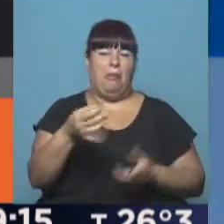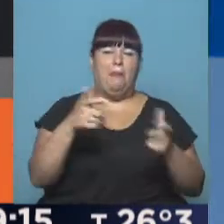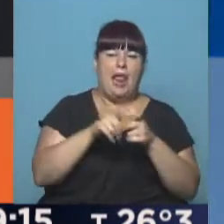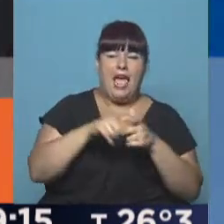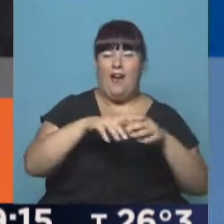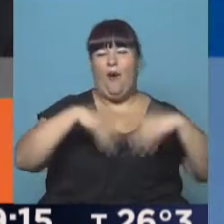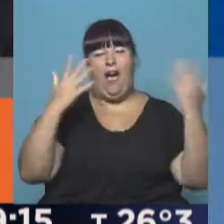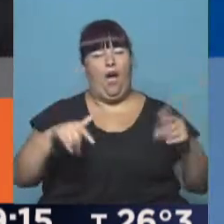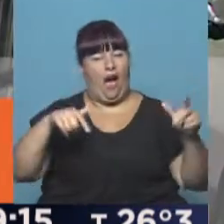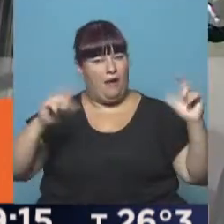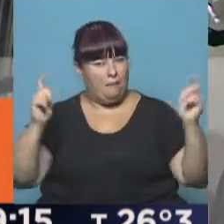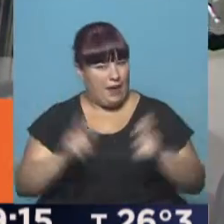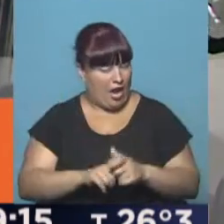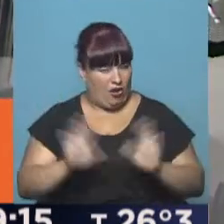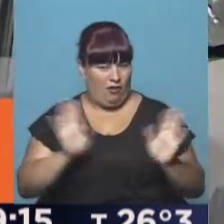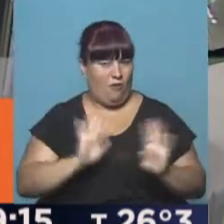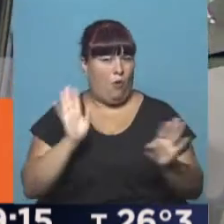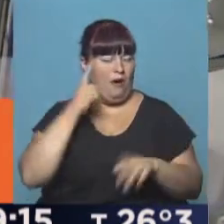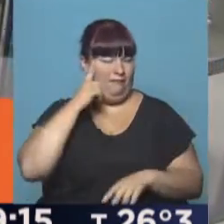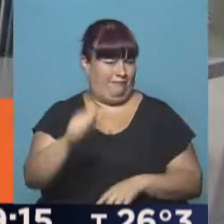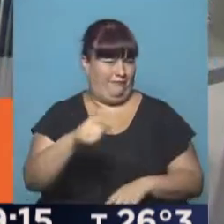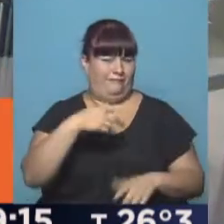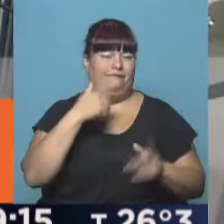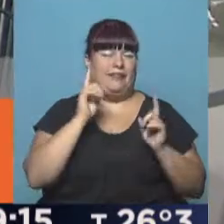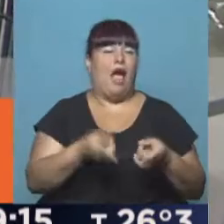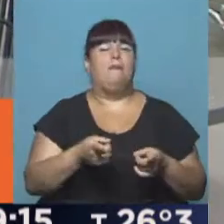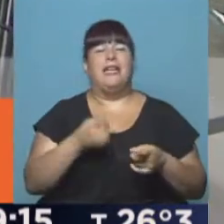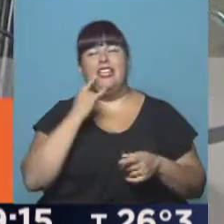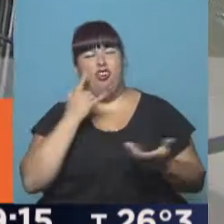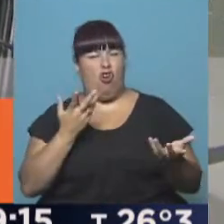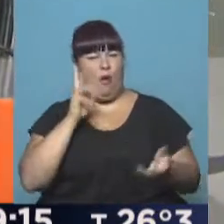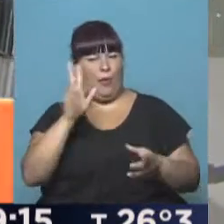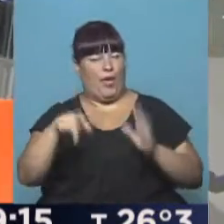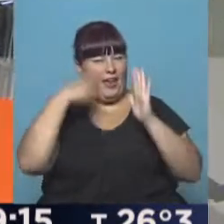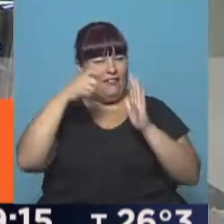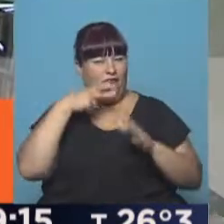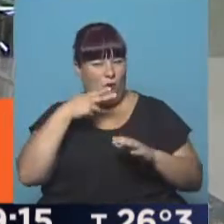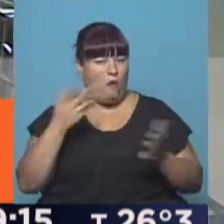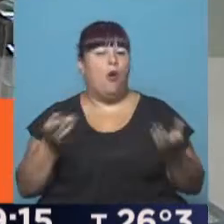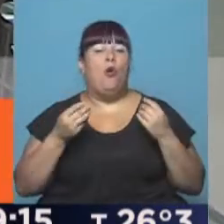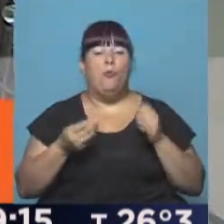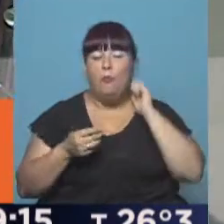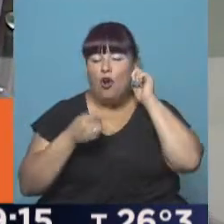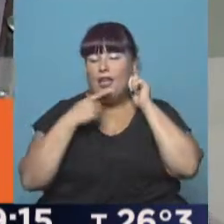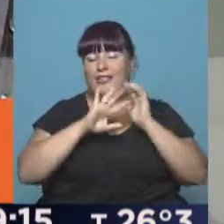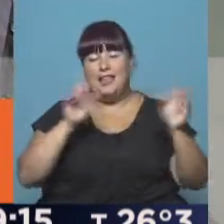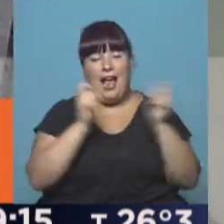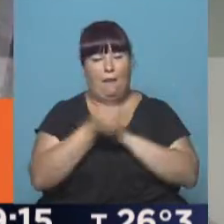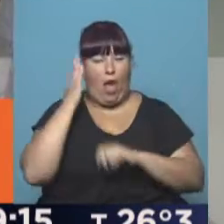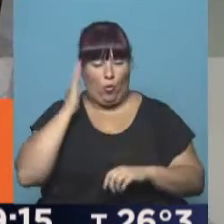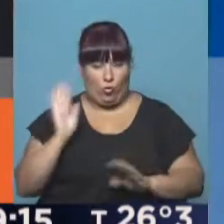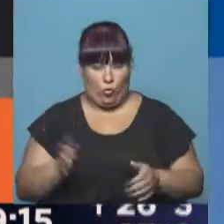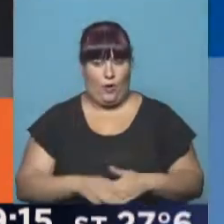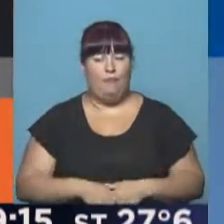películas, en cualquier ámbito, y hoy en día sería impensado o hasta incómodo ver una imagen de esas características porque se ha transformado